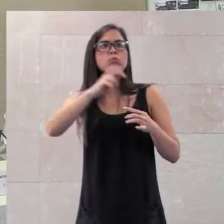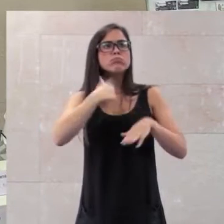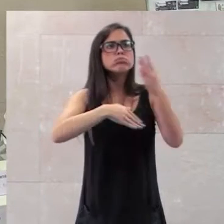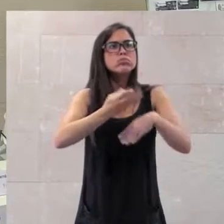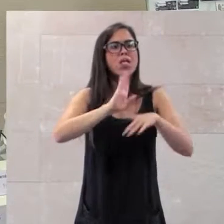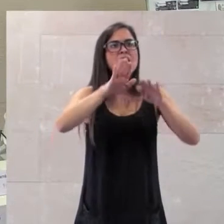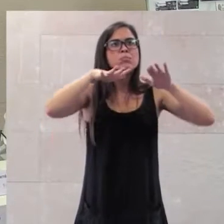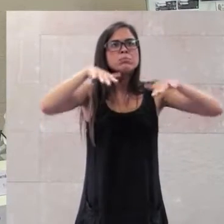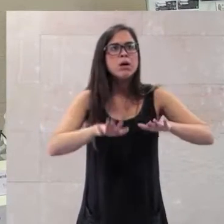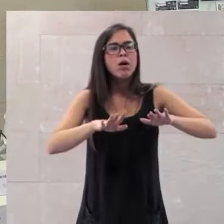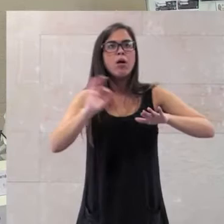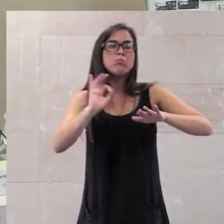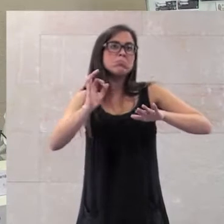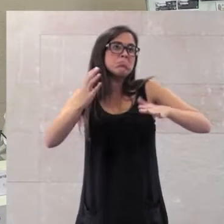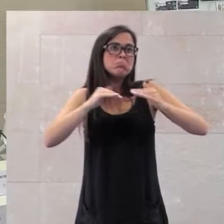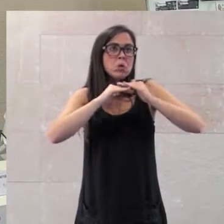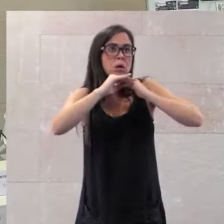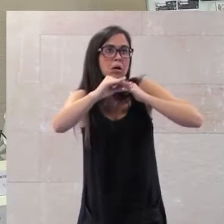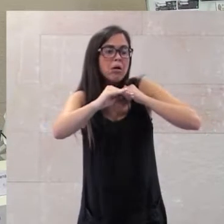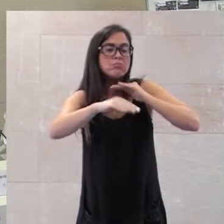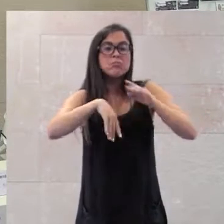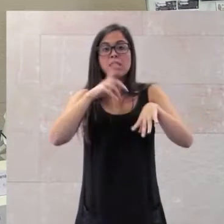estables. También me han contado,